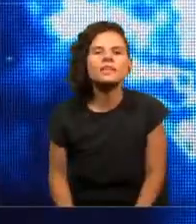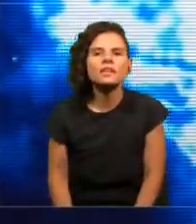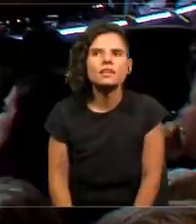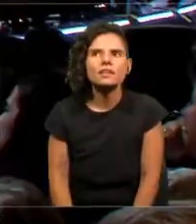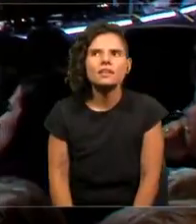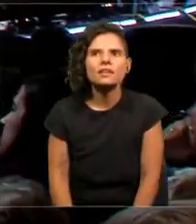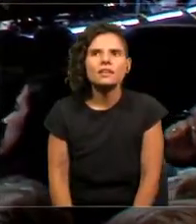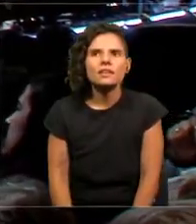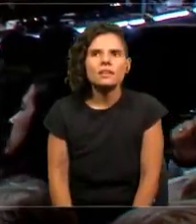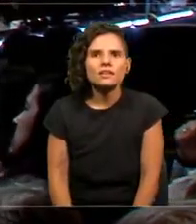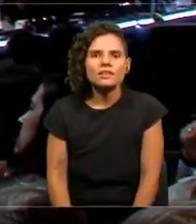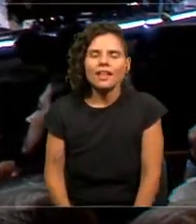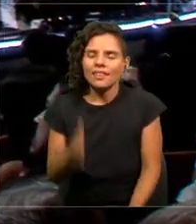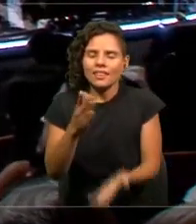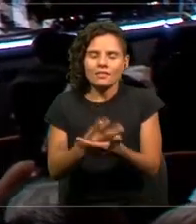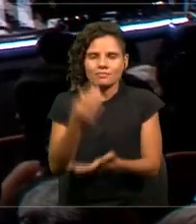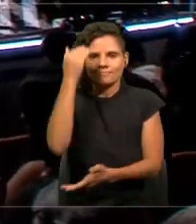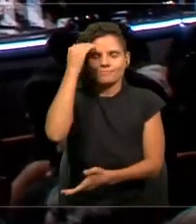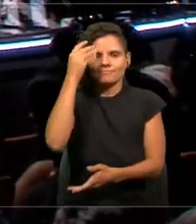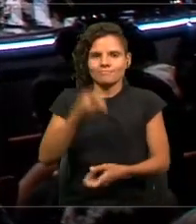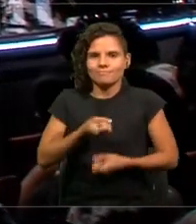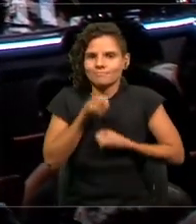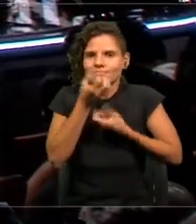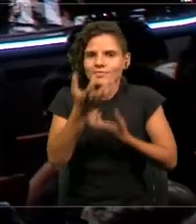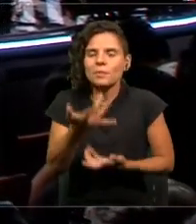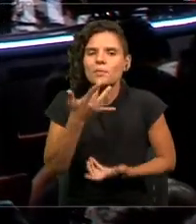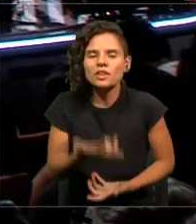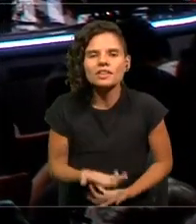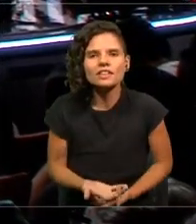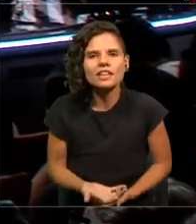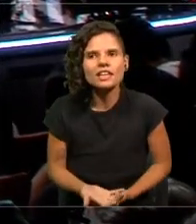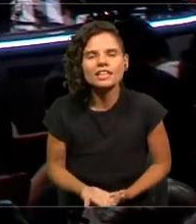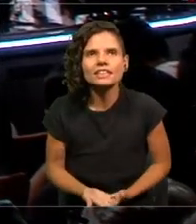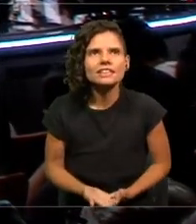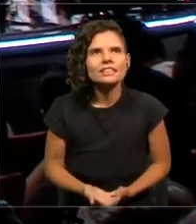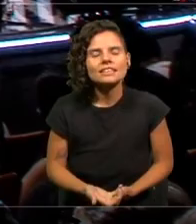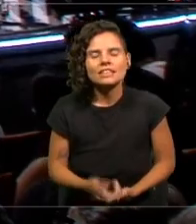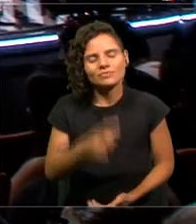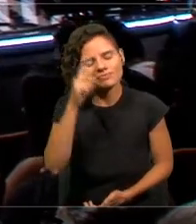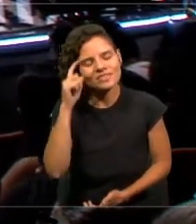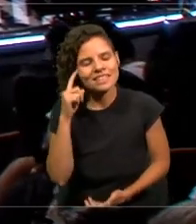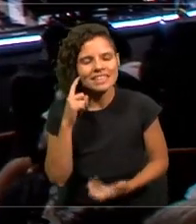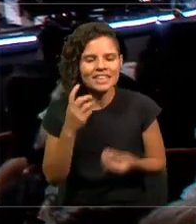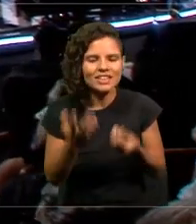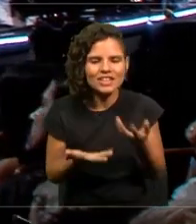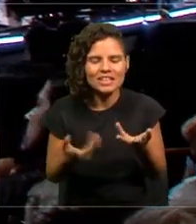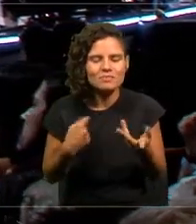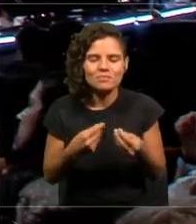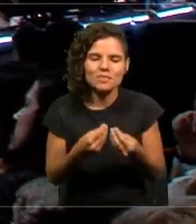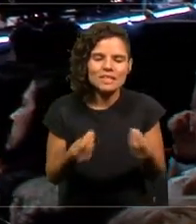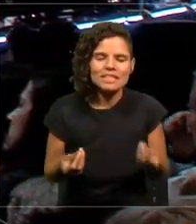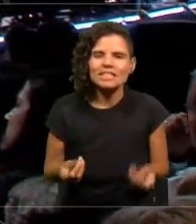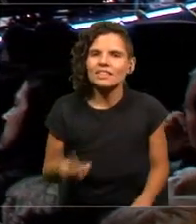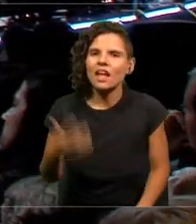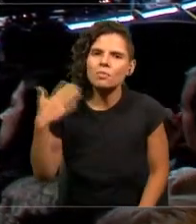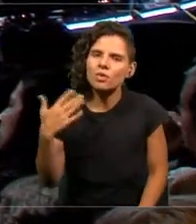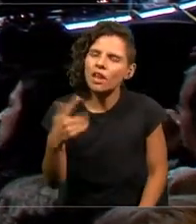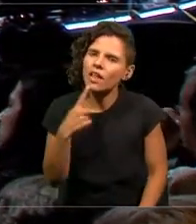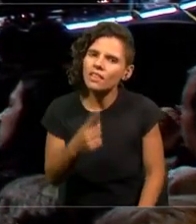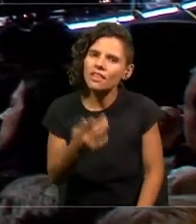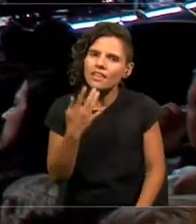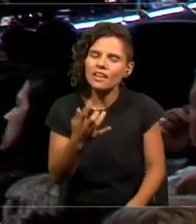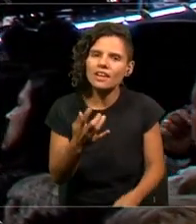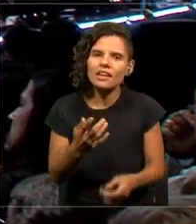de mencionarlo porque creo que es importante que tengamos claro que el uso de los datos